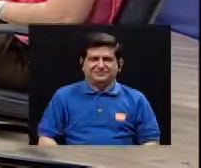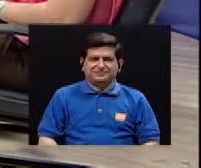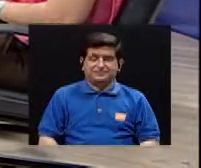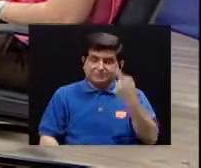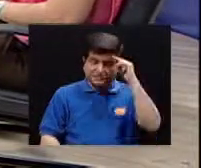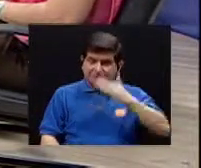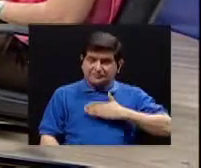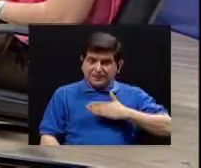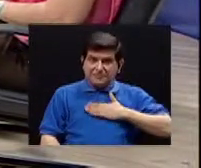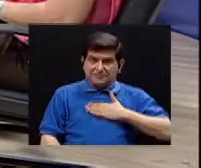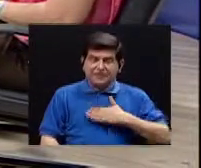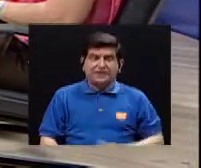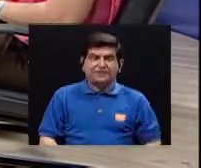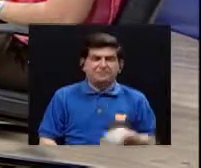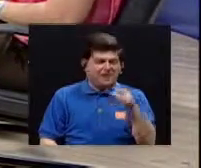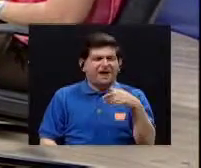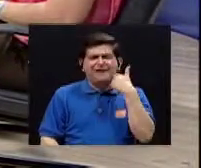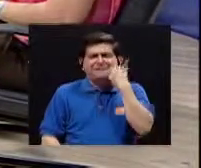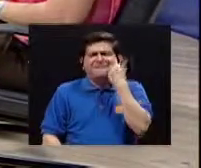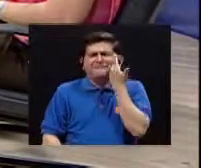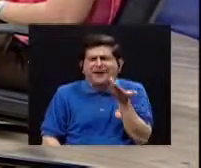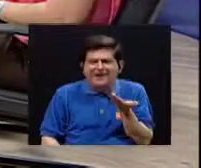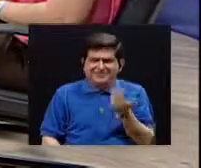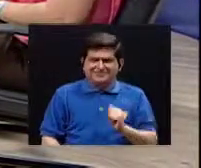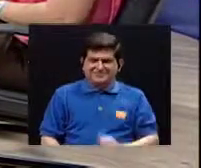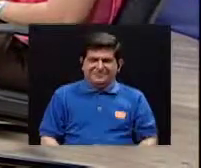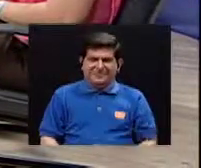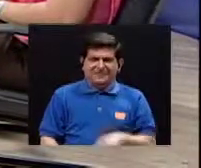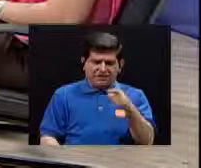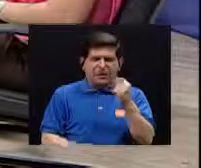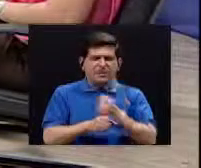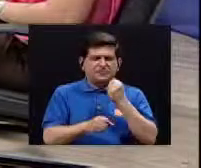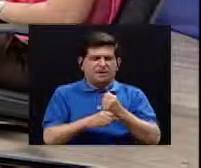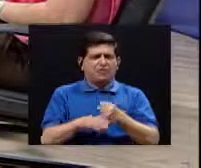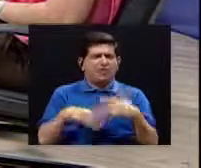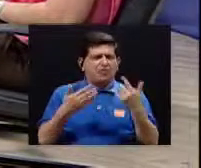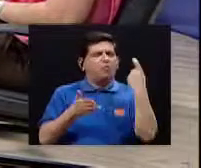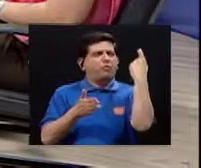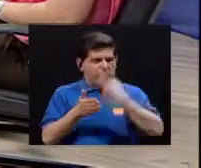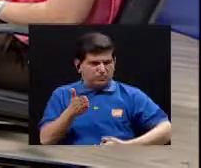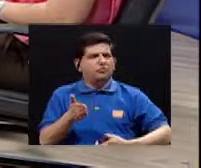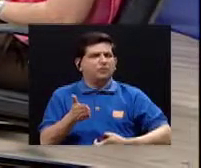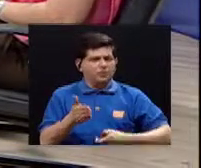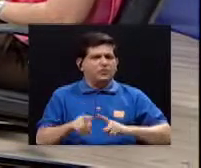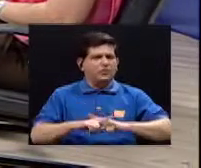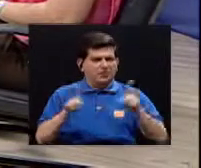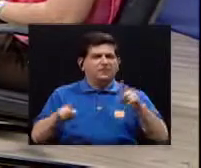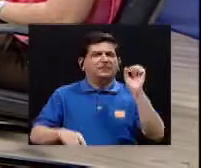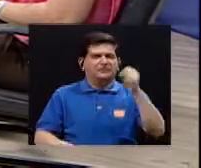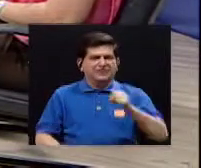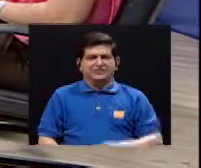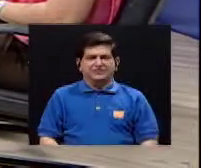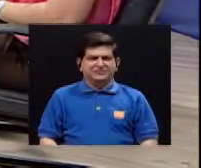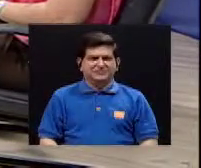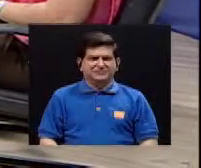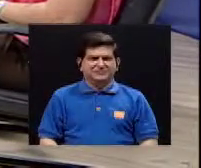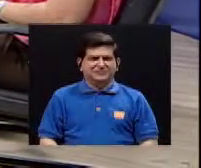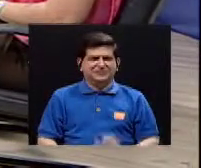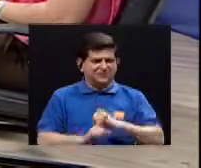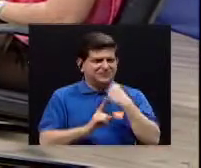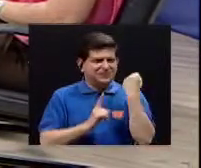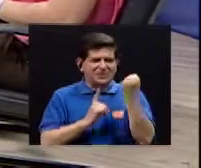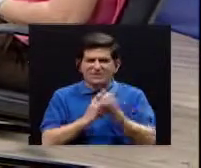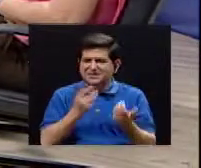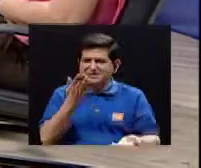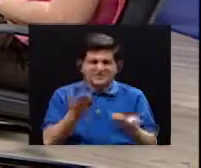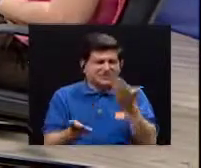entonces para mí se se le hizo muy fácil bueno él hizo un trabajo muy muy duro pero sí sí no fue algo